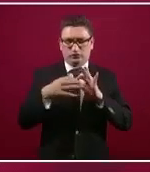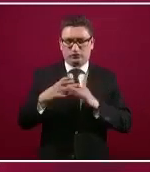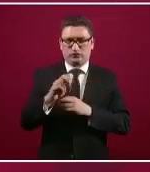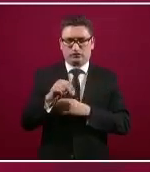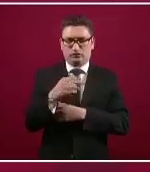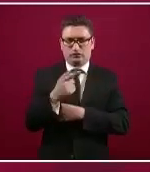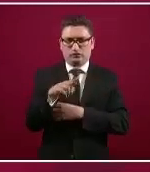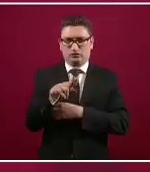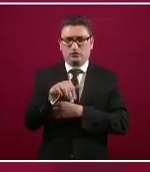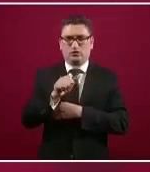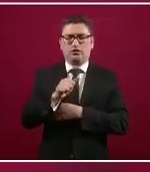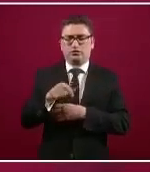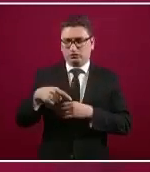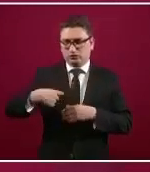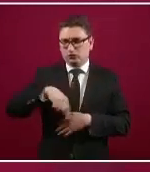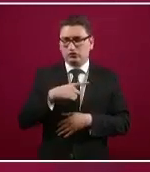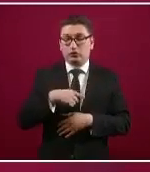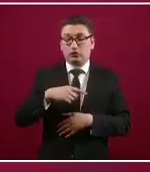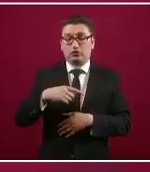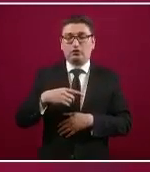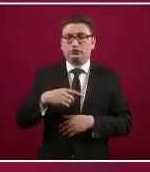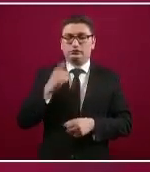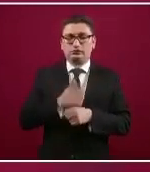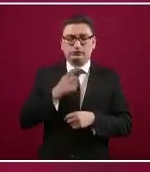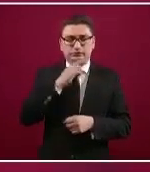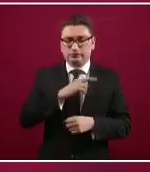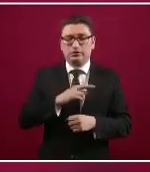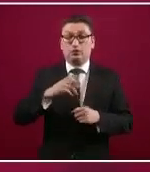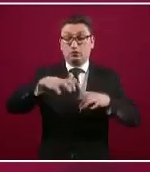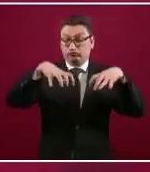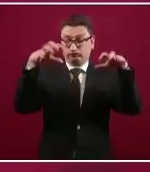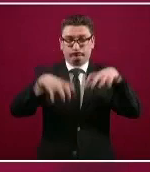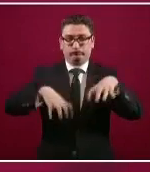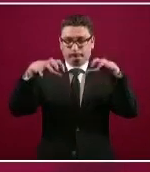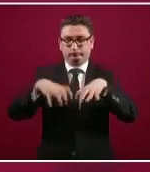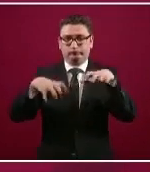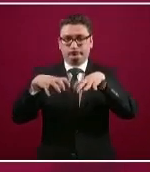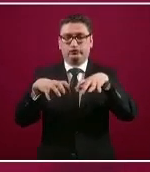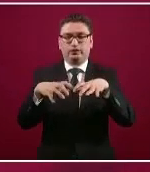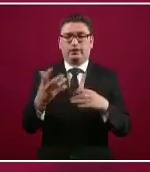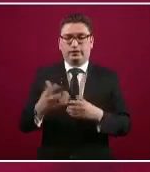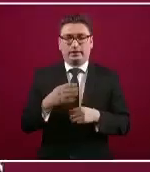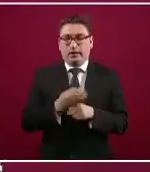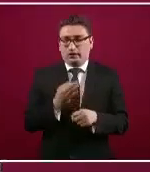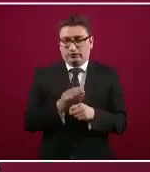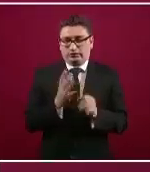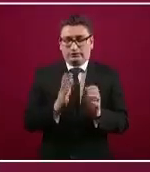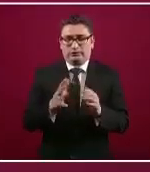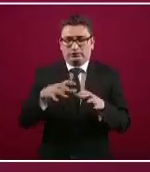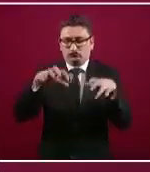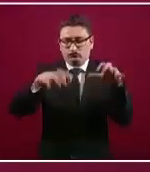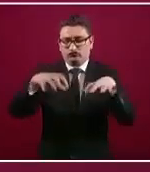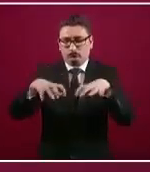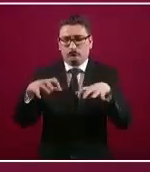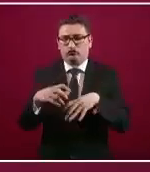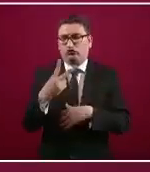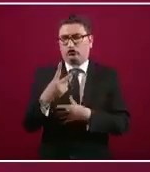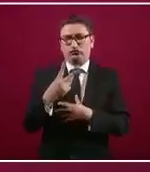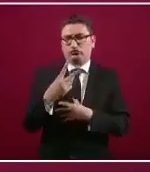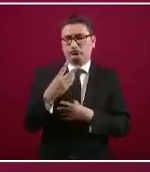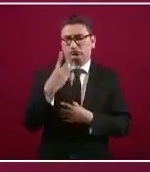Conagua operamos, o sea, cuando empieza a llover, estamos ahorita recibiendo, pues ahorita se está lloviendo ya cada 2 o 3